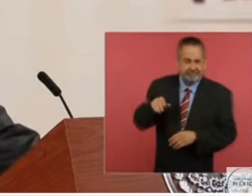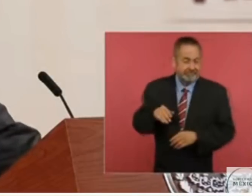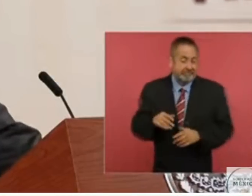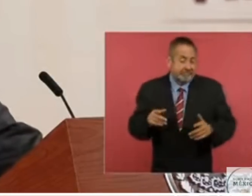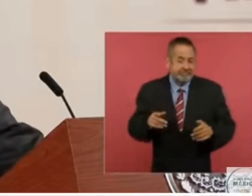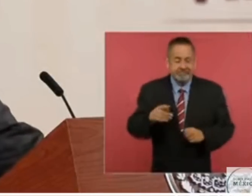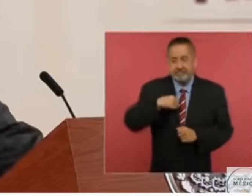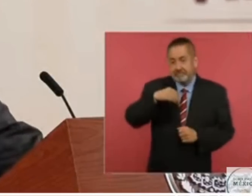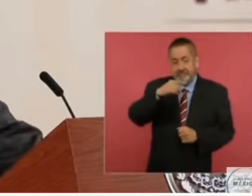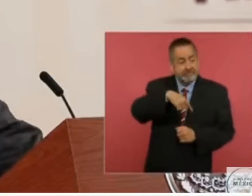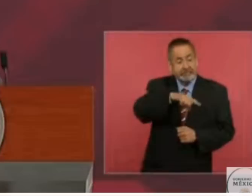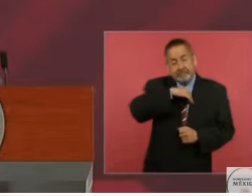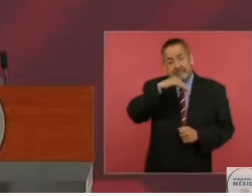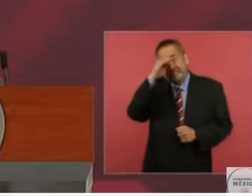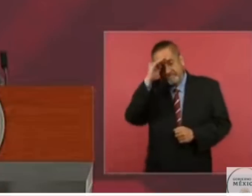poder